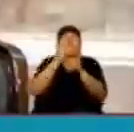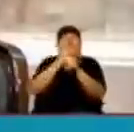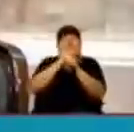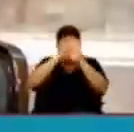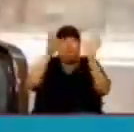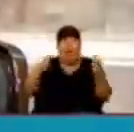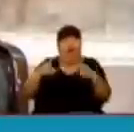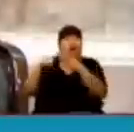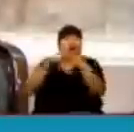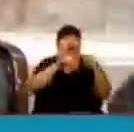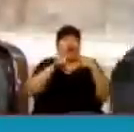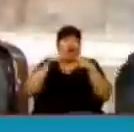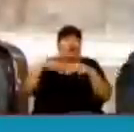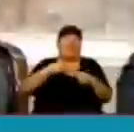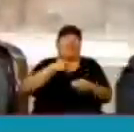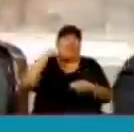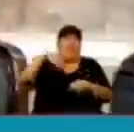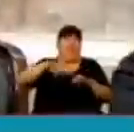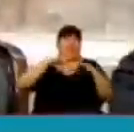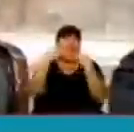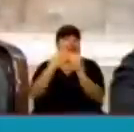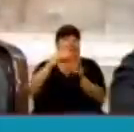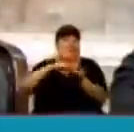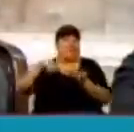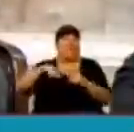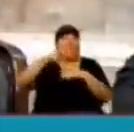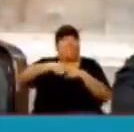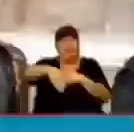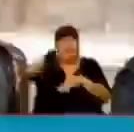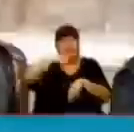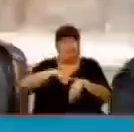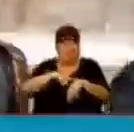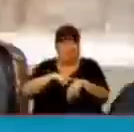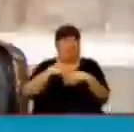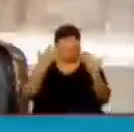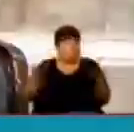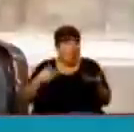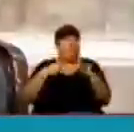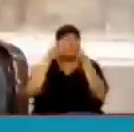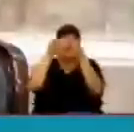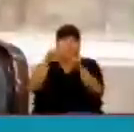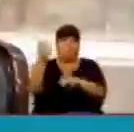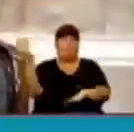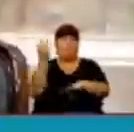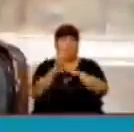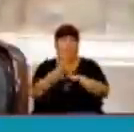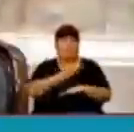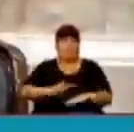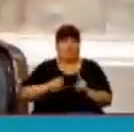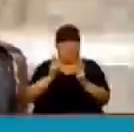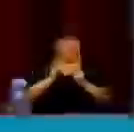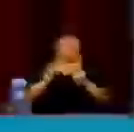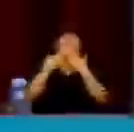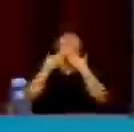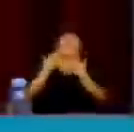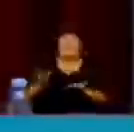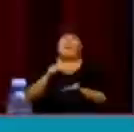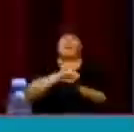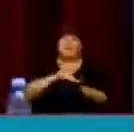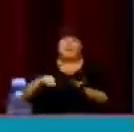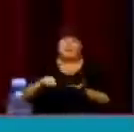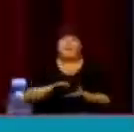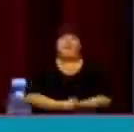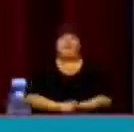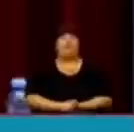son 1.000 millones de dólares por año de intereses mayores que pagaba Argentina. En ese diferencial